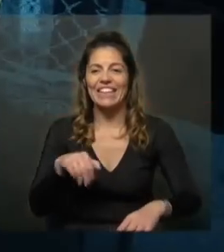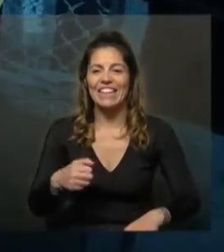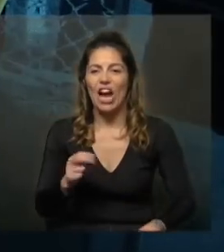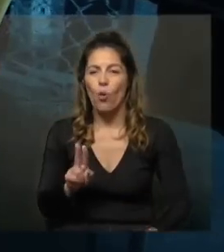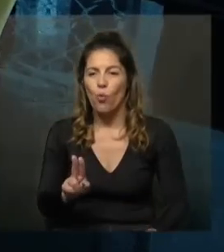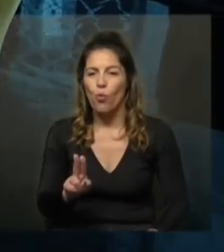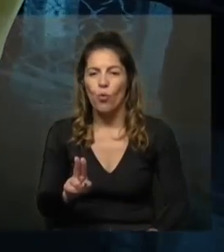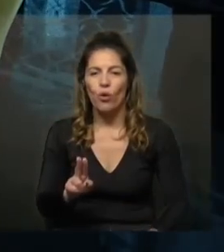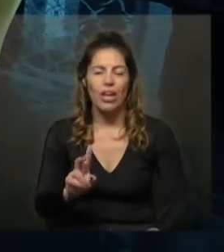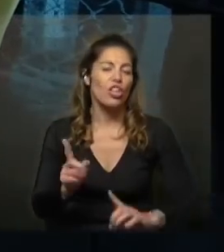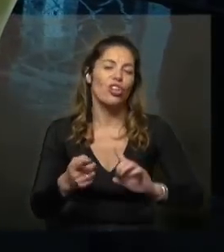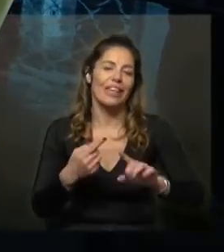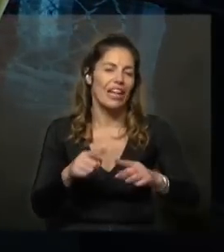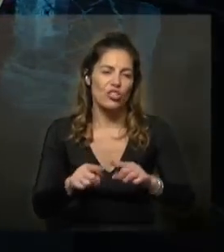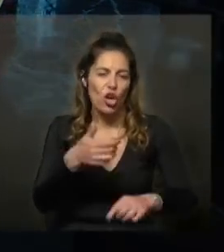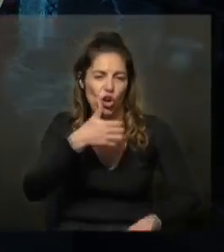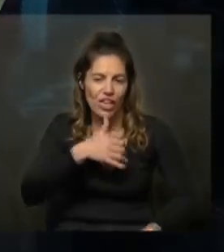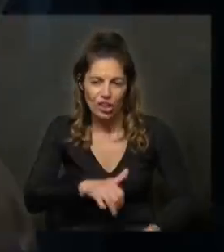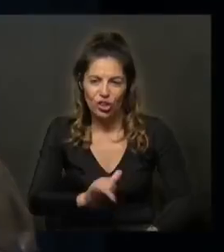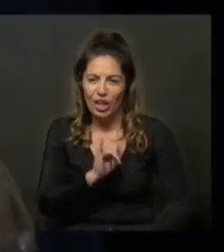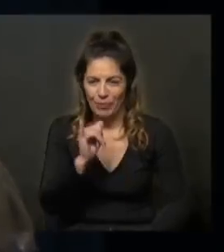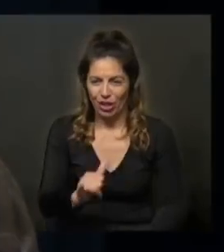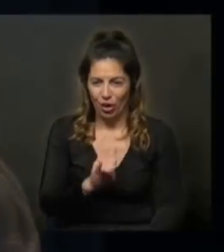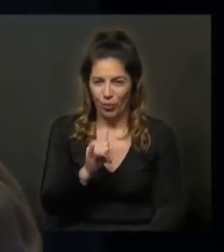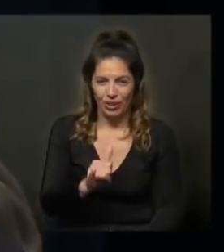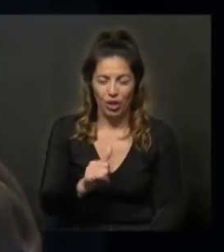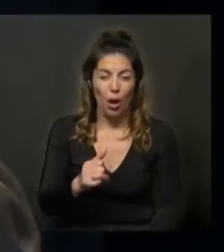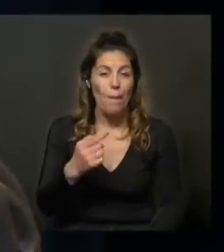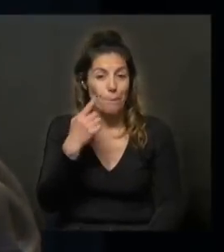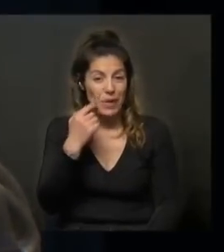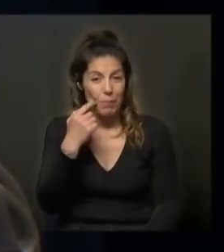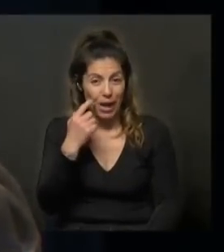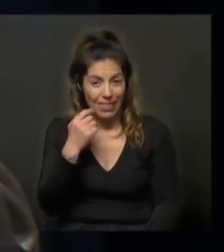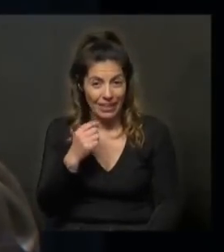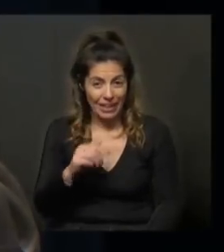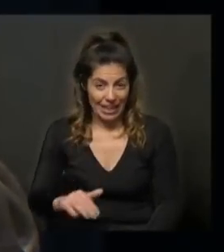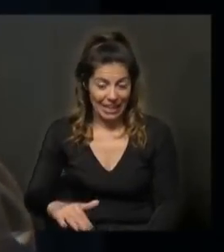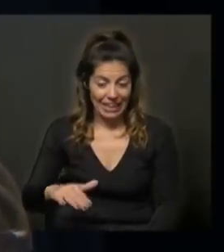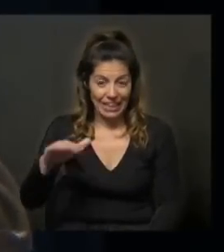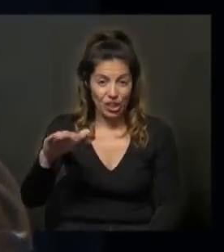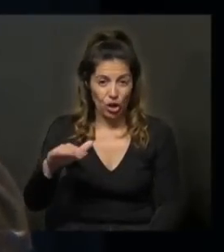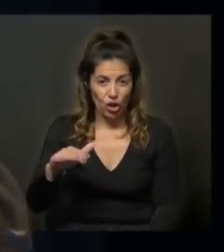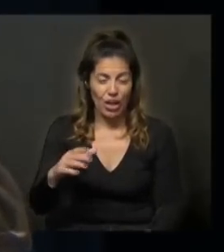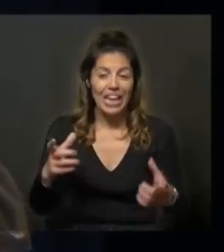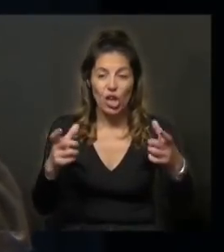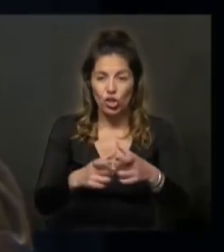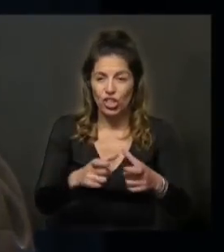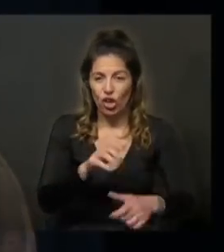no tiene nada que ver la historia esta pero te das cuenta igual mi padre se crió en el consejo del niño